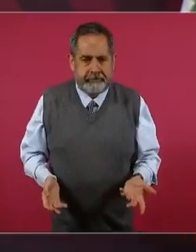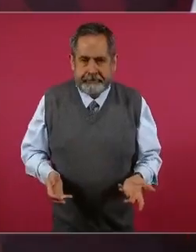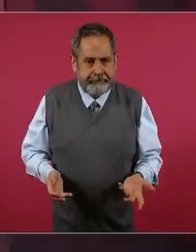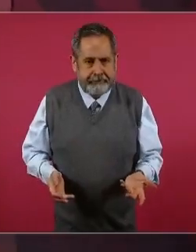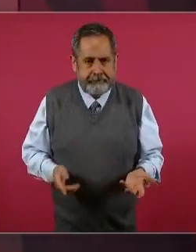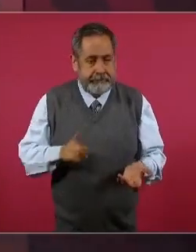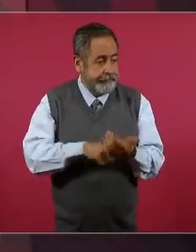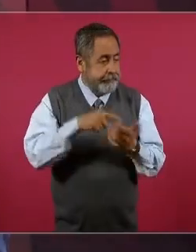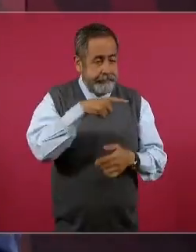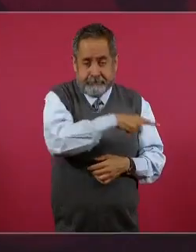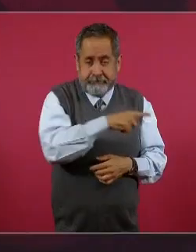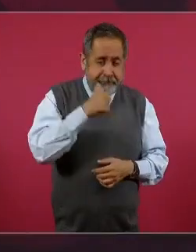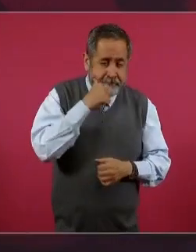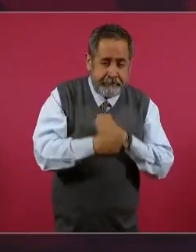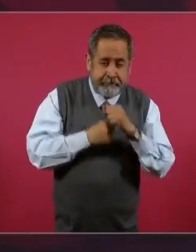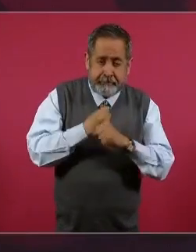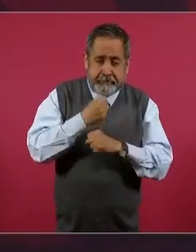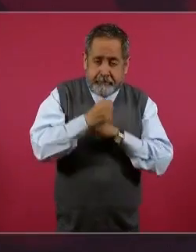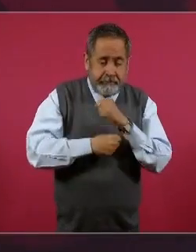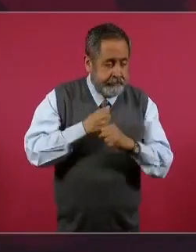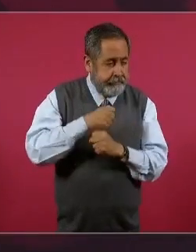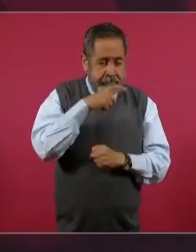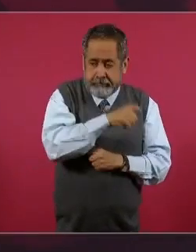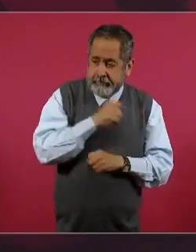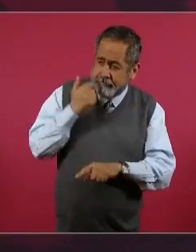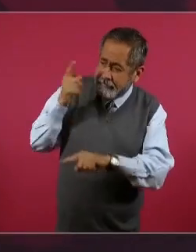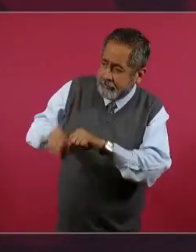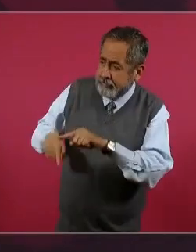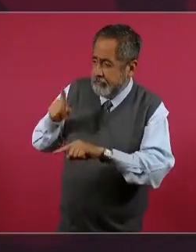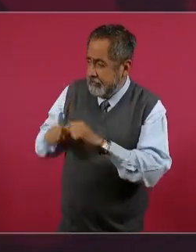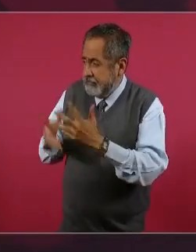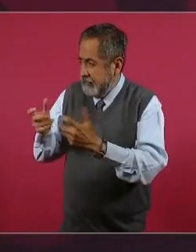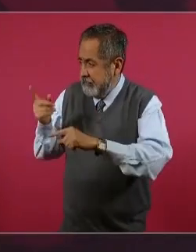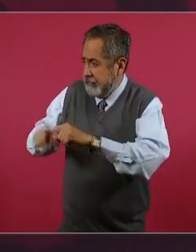los conservadores lo ambicionaban.